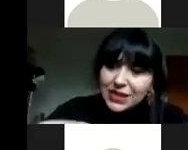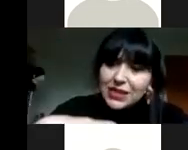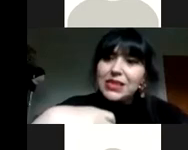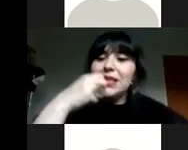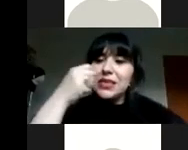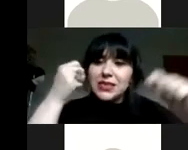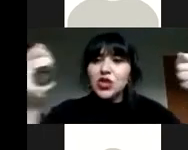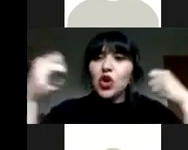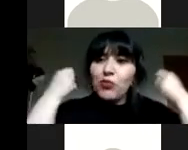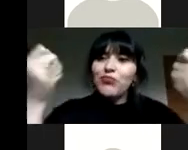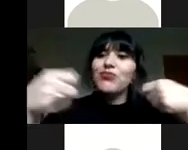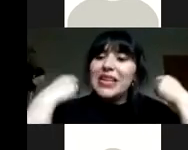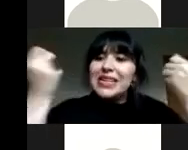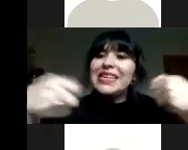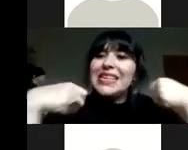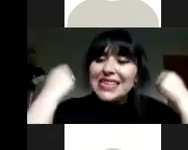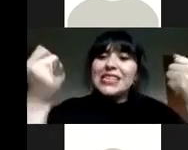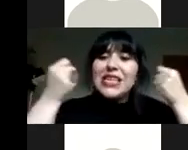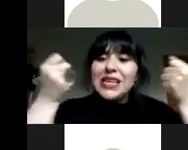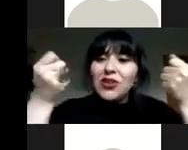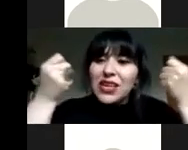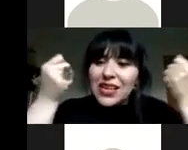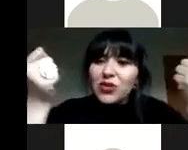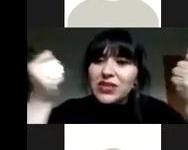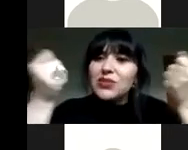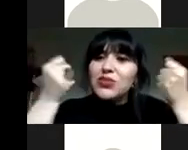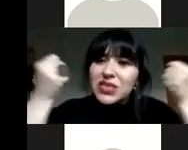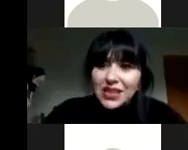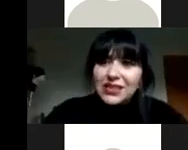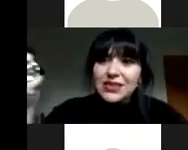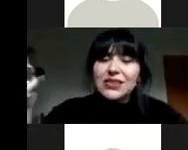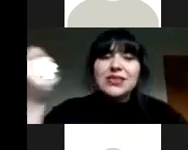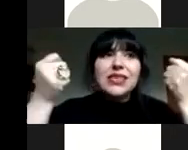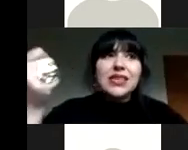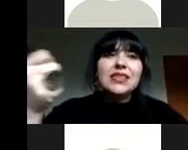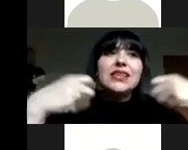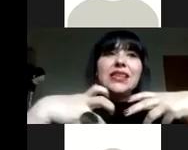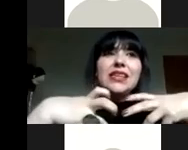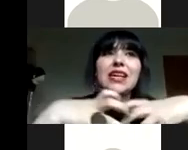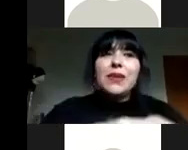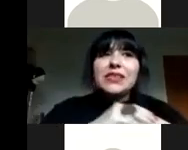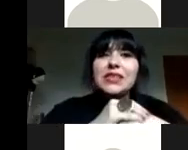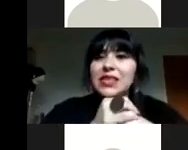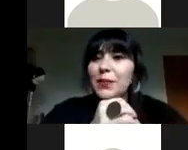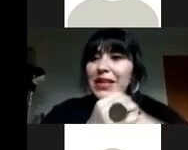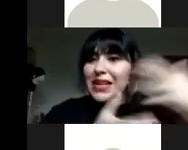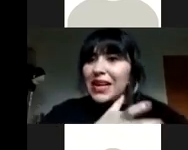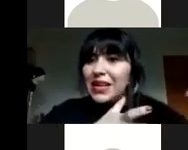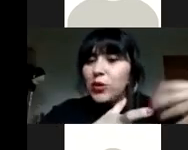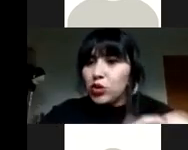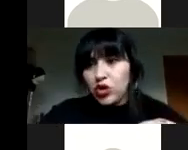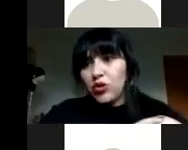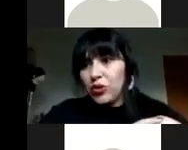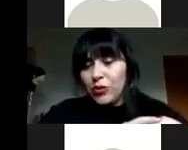vayan... Es más que nada para reflexionar, ¿no? Y lo que quiero es que ustedes sean capaces de manejar